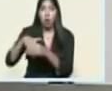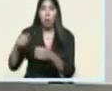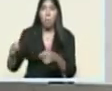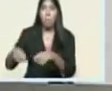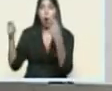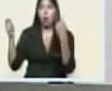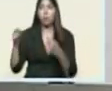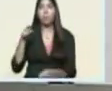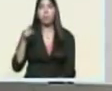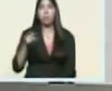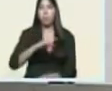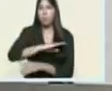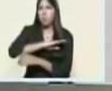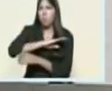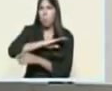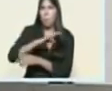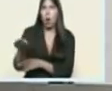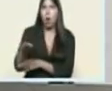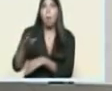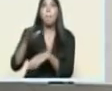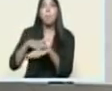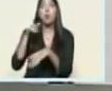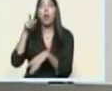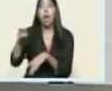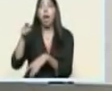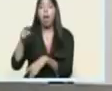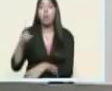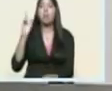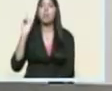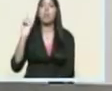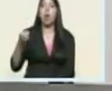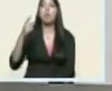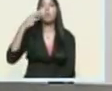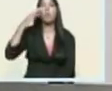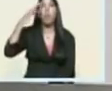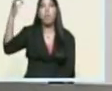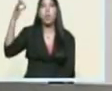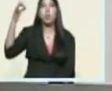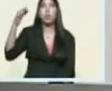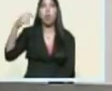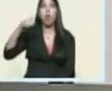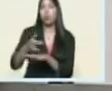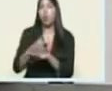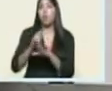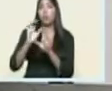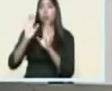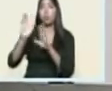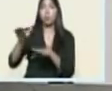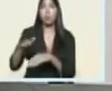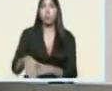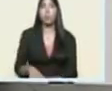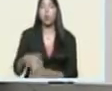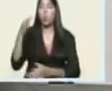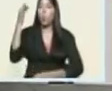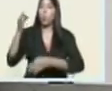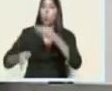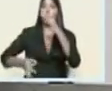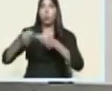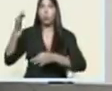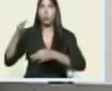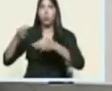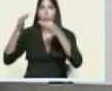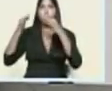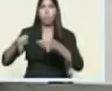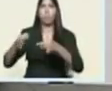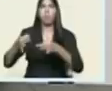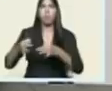van a pagar muy caro, porque ahí va a estar la Fiscalía General de la República con todo el apoyo del perverso para hacer justicia.